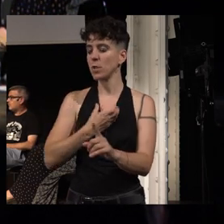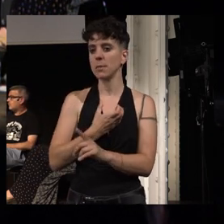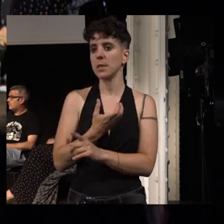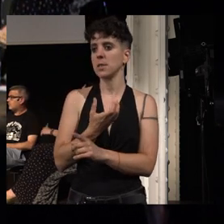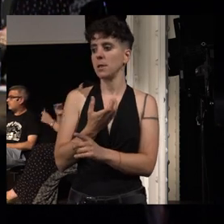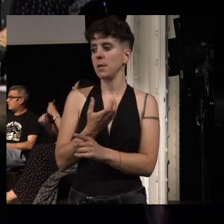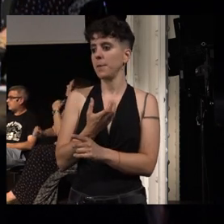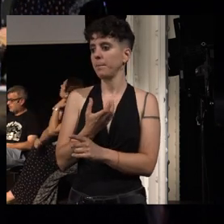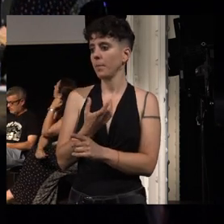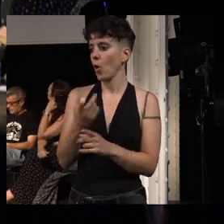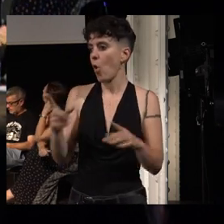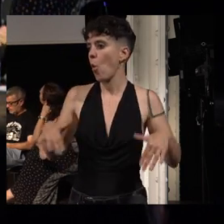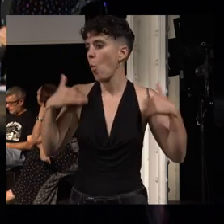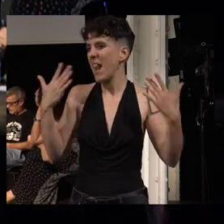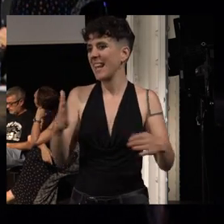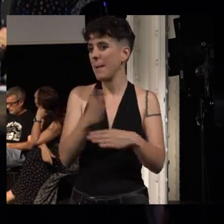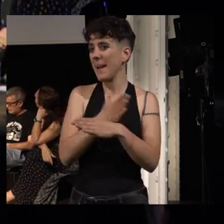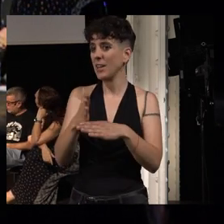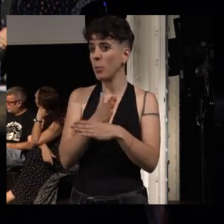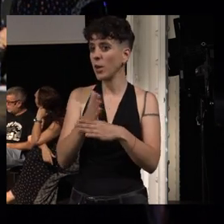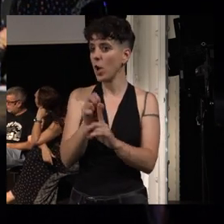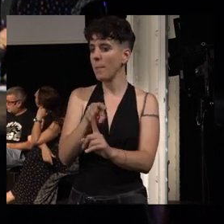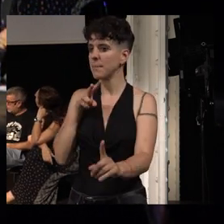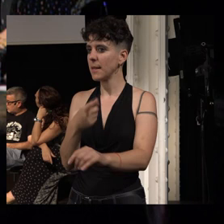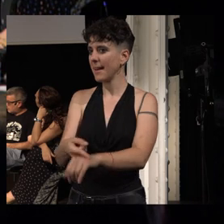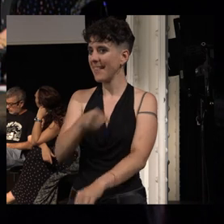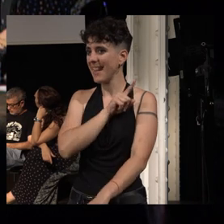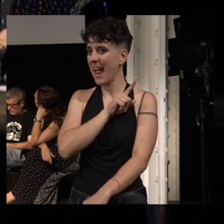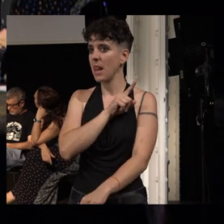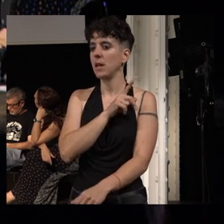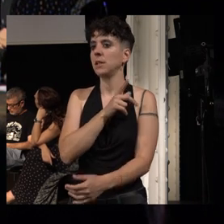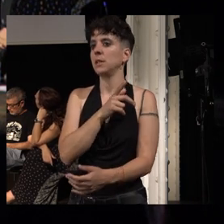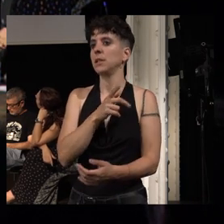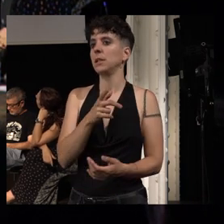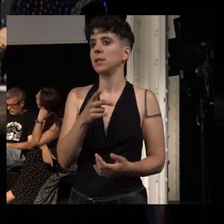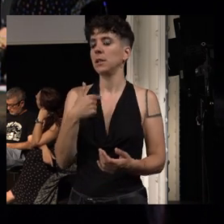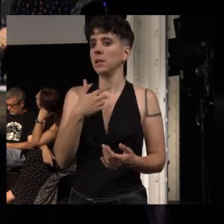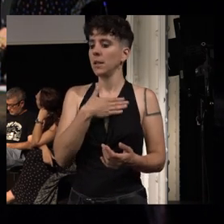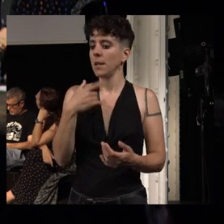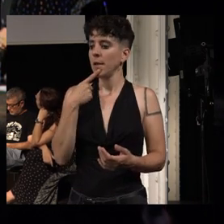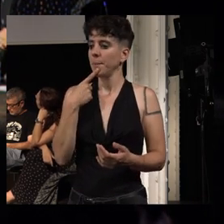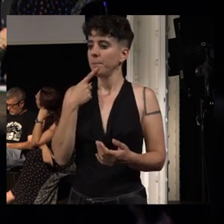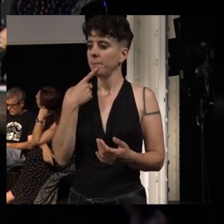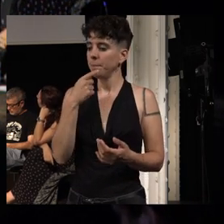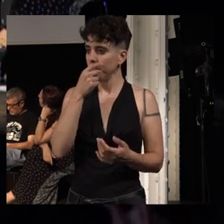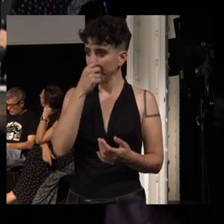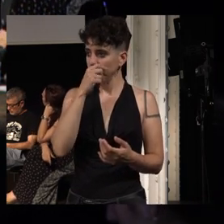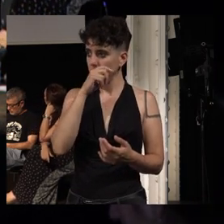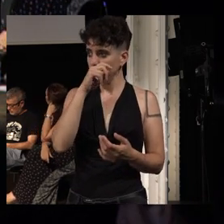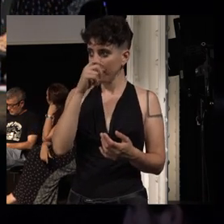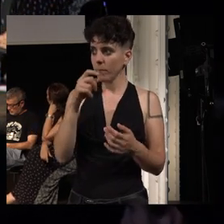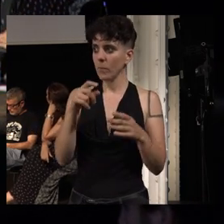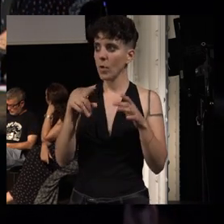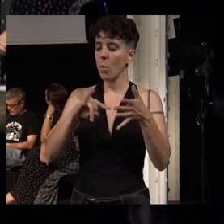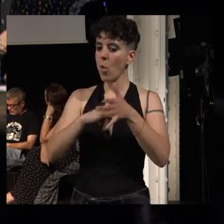de cualquier partido político desde una perspectiva radical, o sea, es decir, que opere de una manera